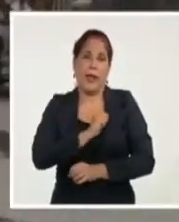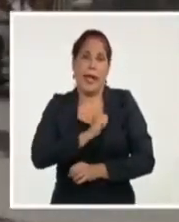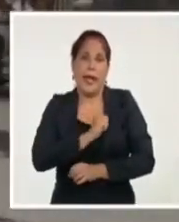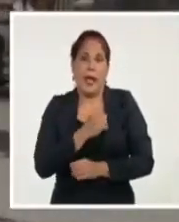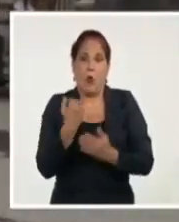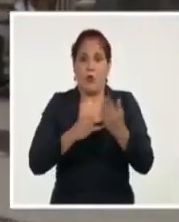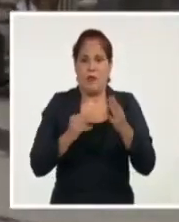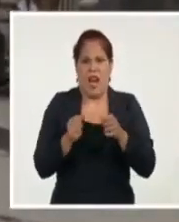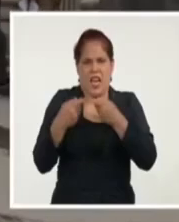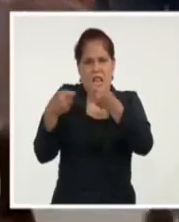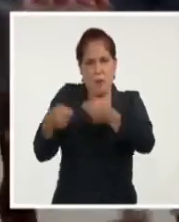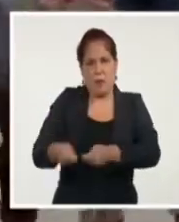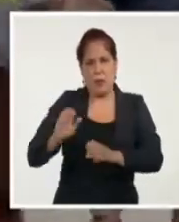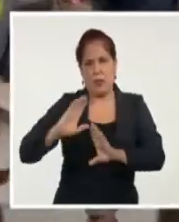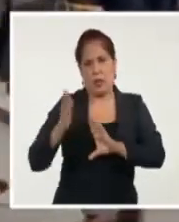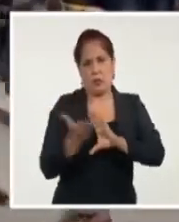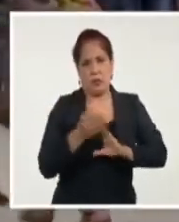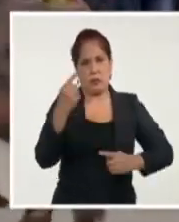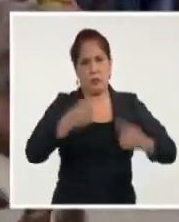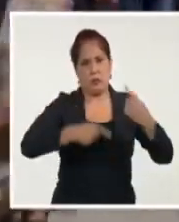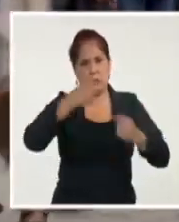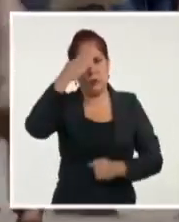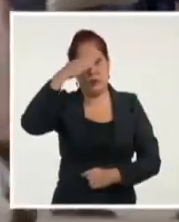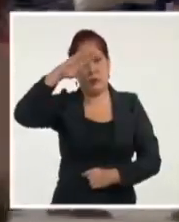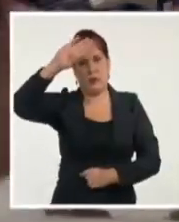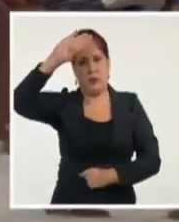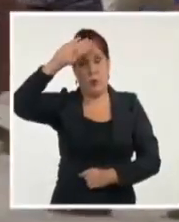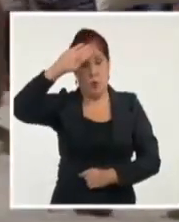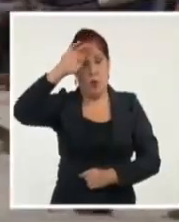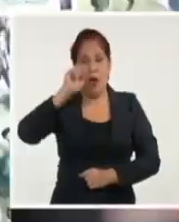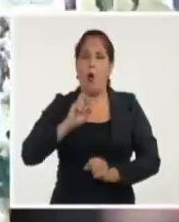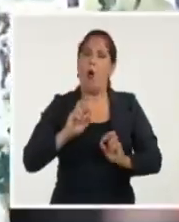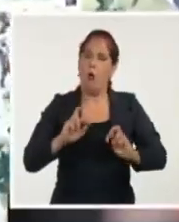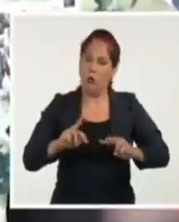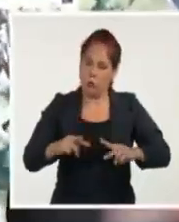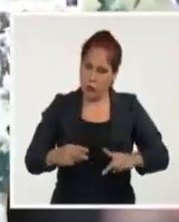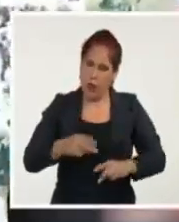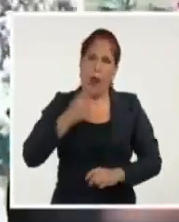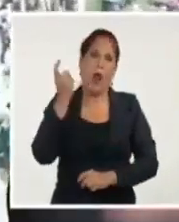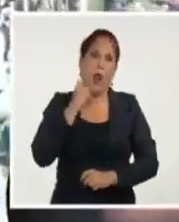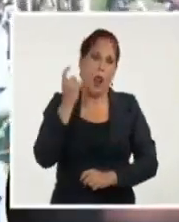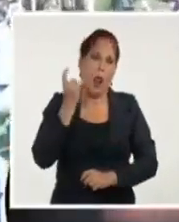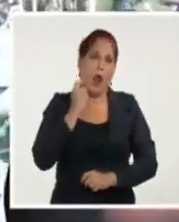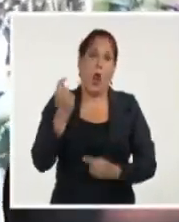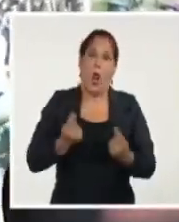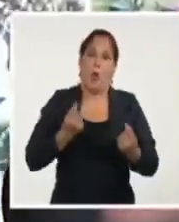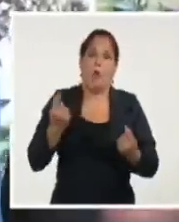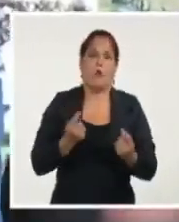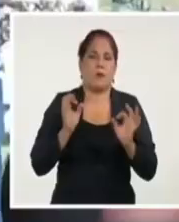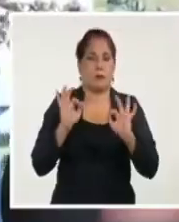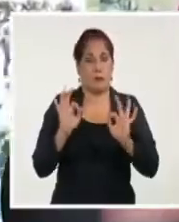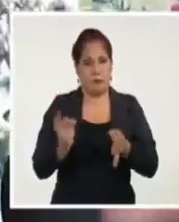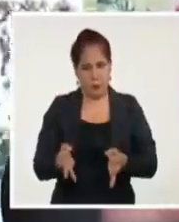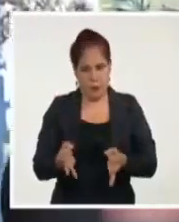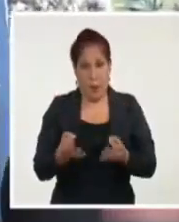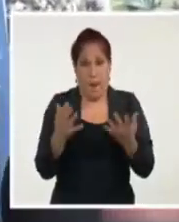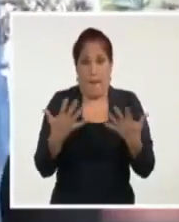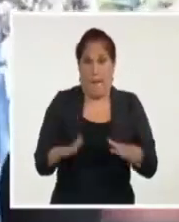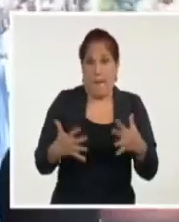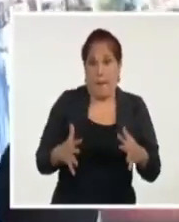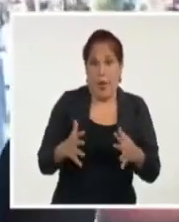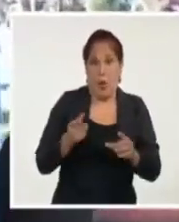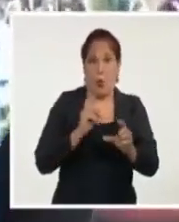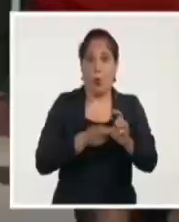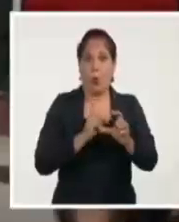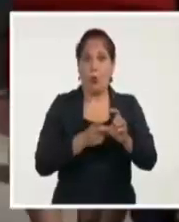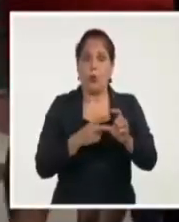para la imposición de sanciones contra nuestro país. Regresa al discurso de Guerra Fría, el miedo al comunismo